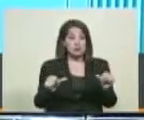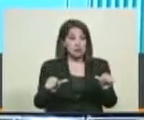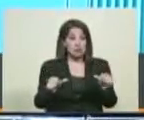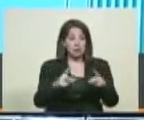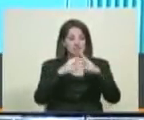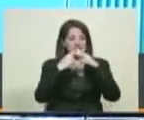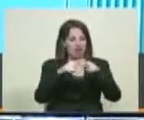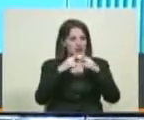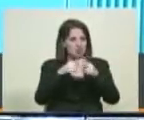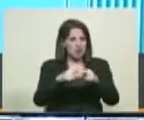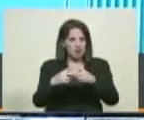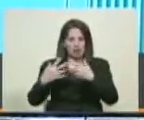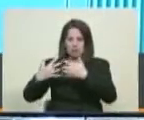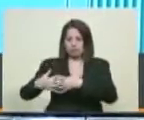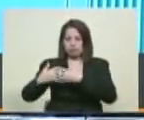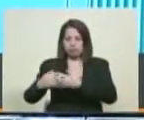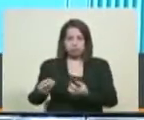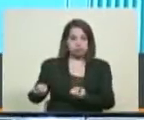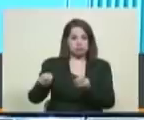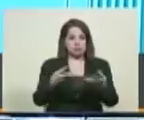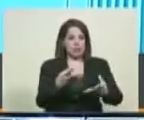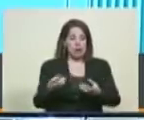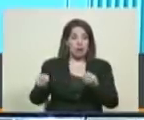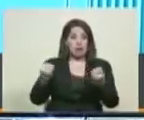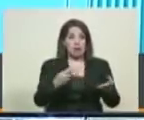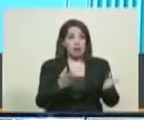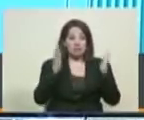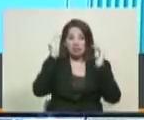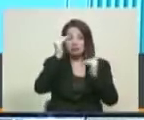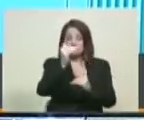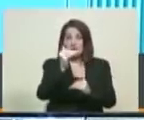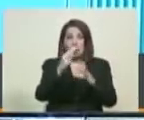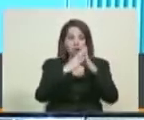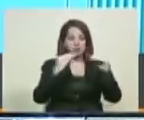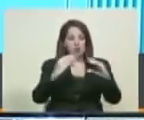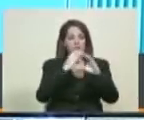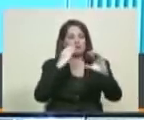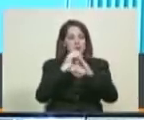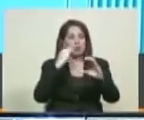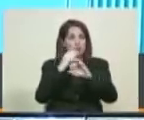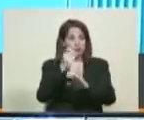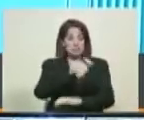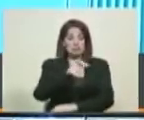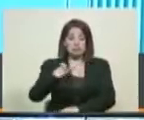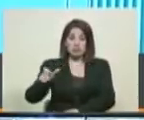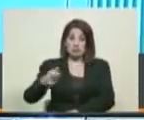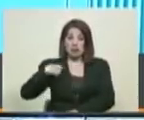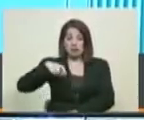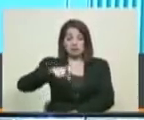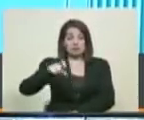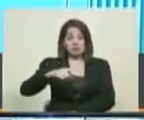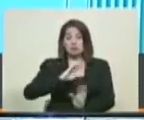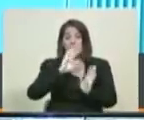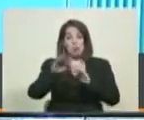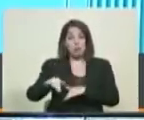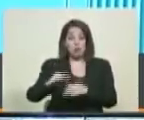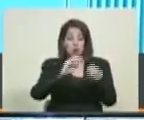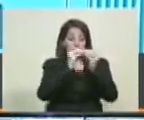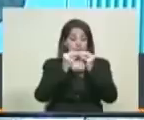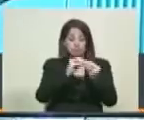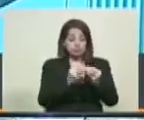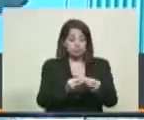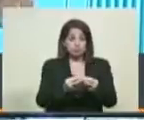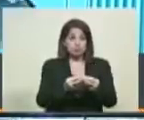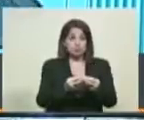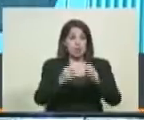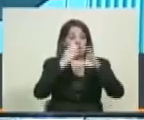talleres, proveedurías y talleres de asistencia al transportista que necesite de nosotros para arreglar su camionetica,